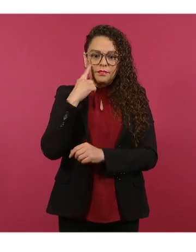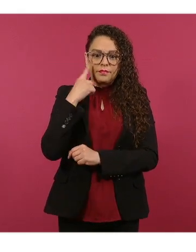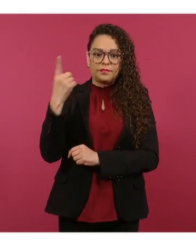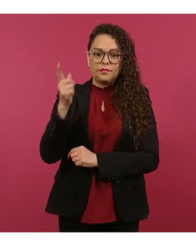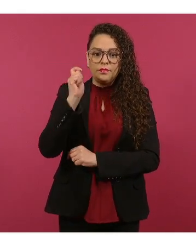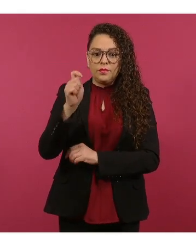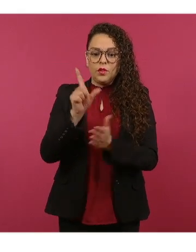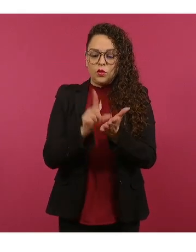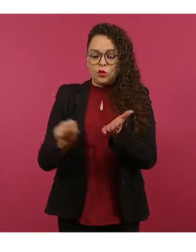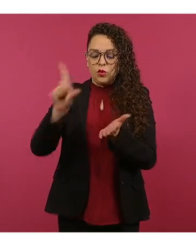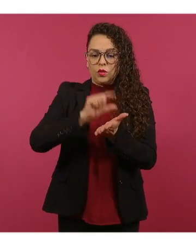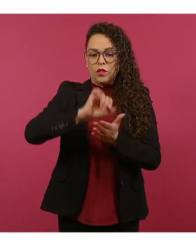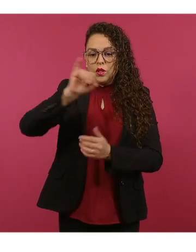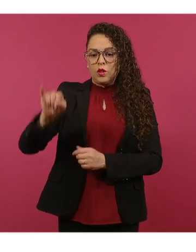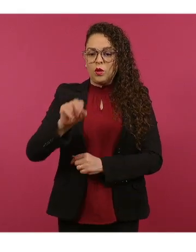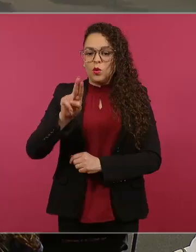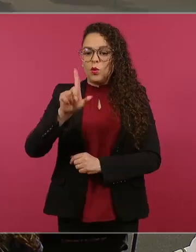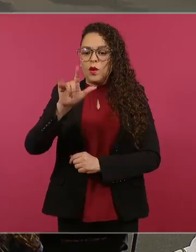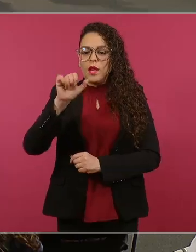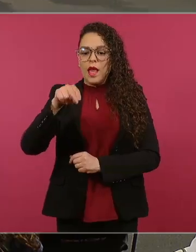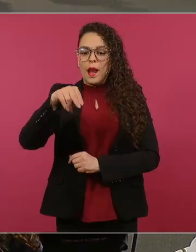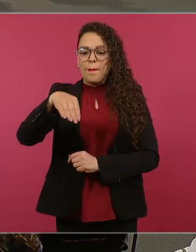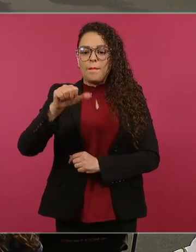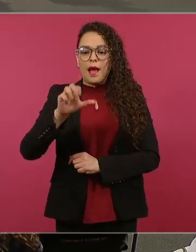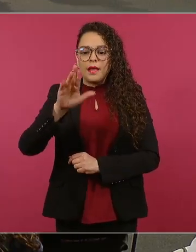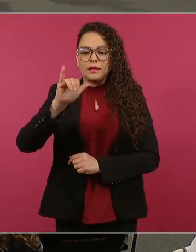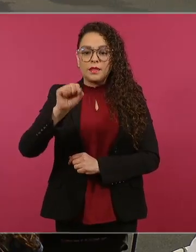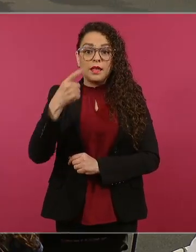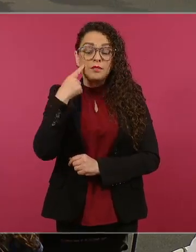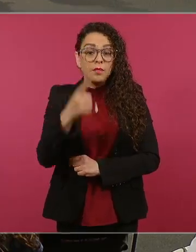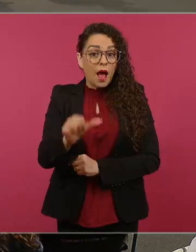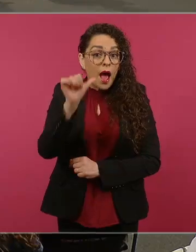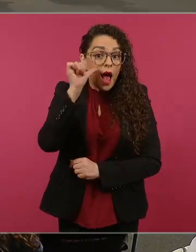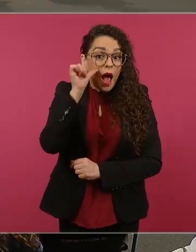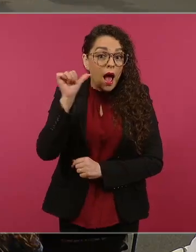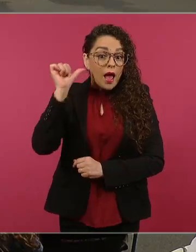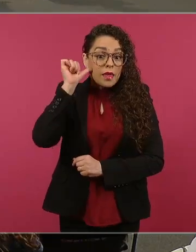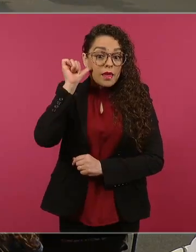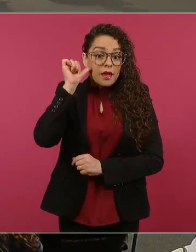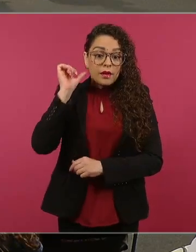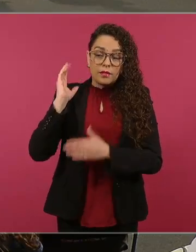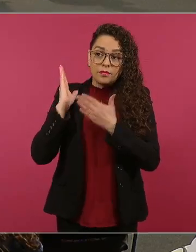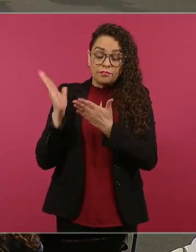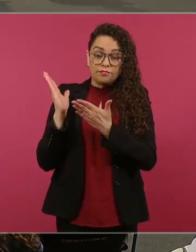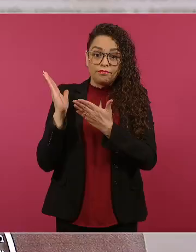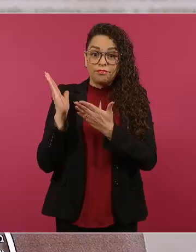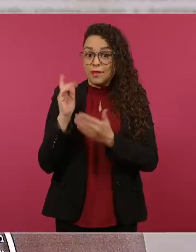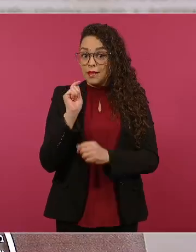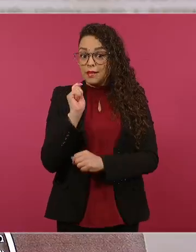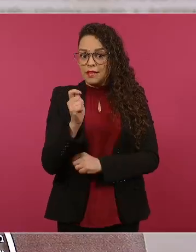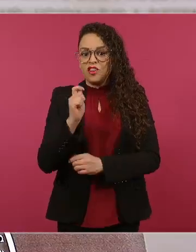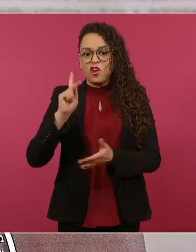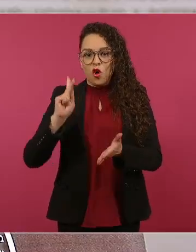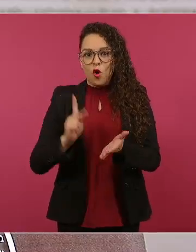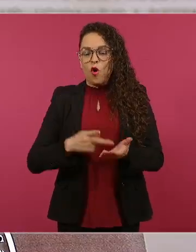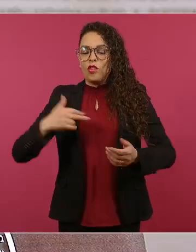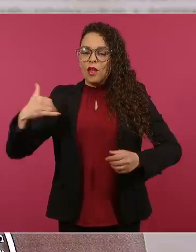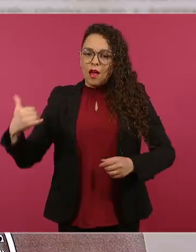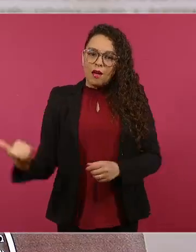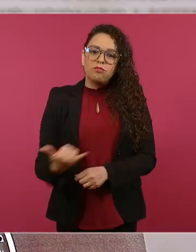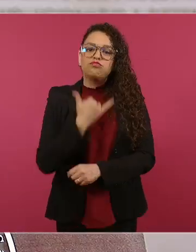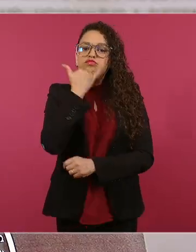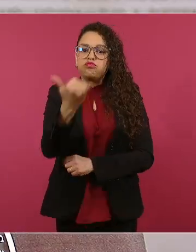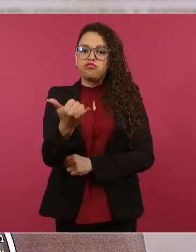porque justo ayer hizo un hallazgo de cómo el Troll Center se volvió a equivocar y